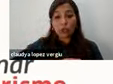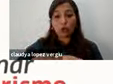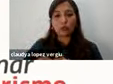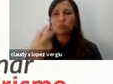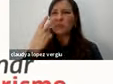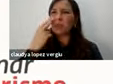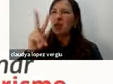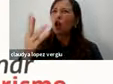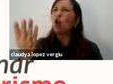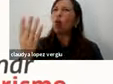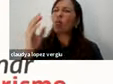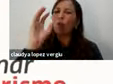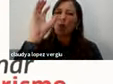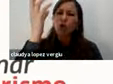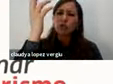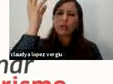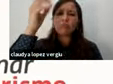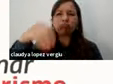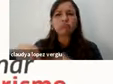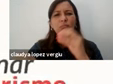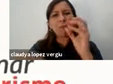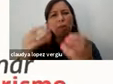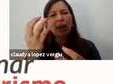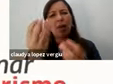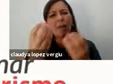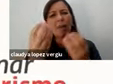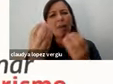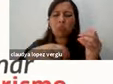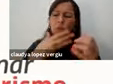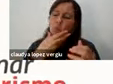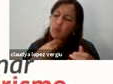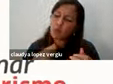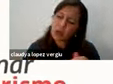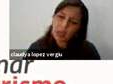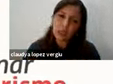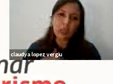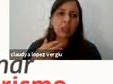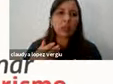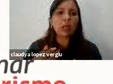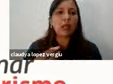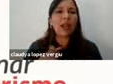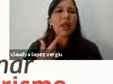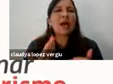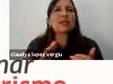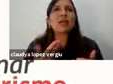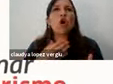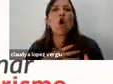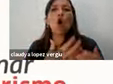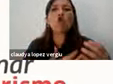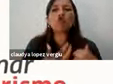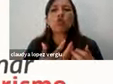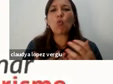la pérdida del bosque, la pérdida de plantas medicinales, los cultivos, las costumbres, todo estaban